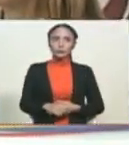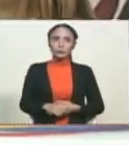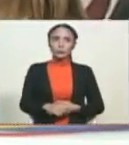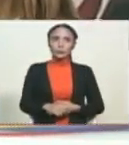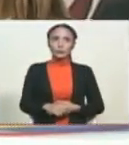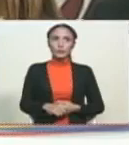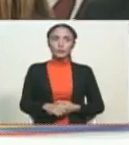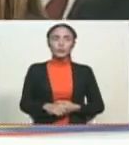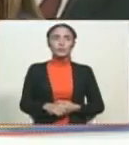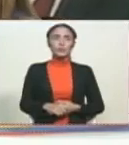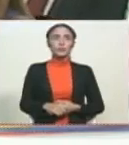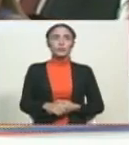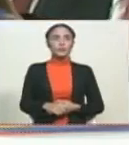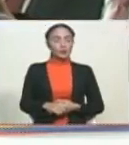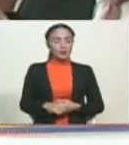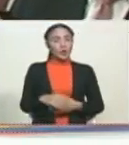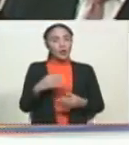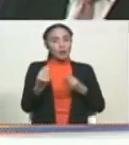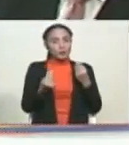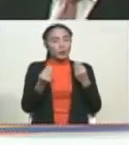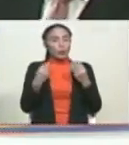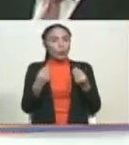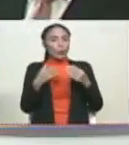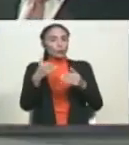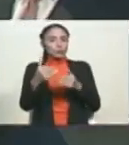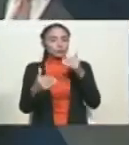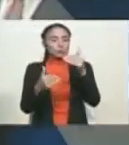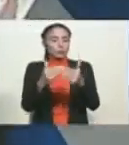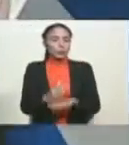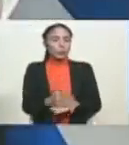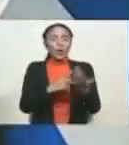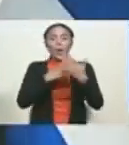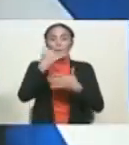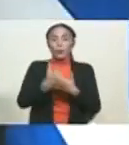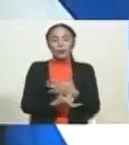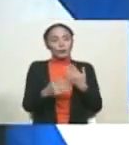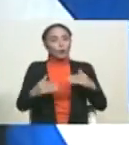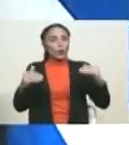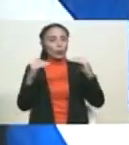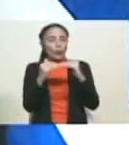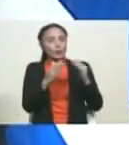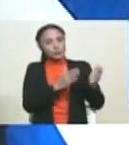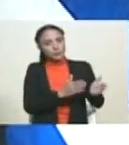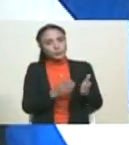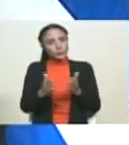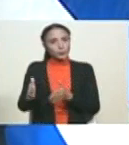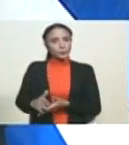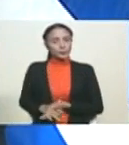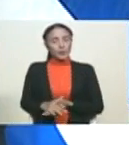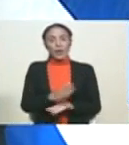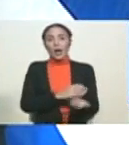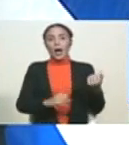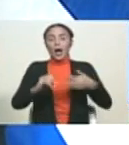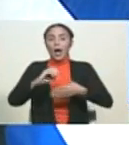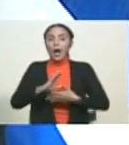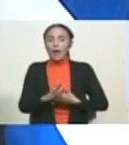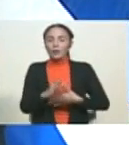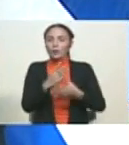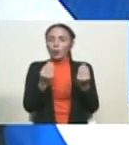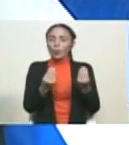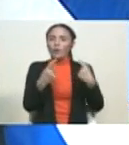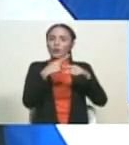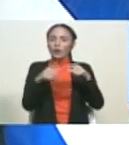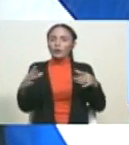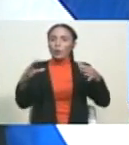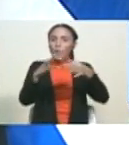quienes hicieron que el camino de la historia se concretara en un proyecto común, el ALBA, la Alianza Bolivariana para